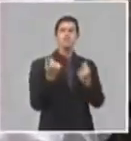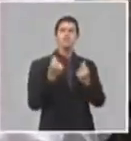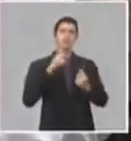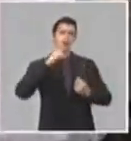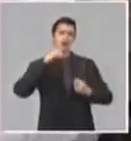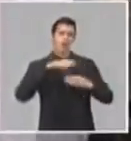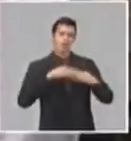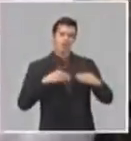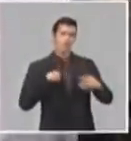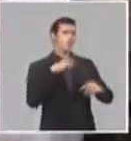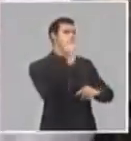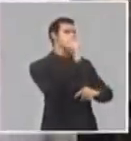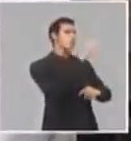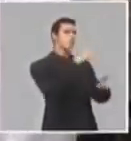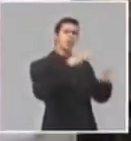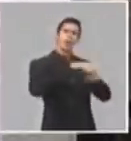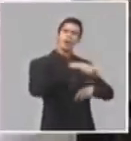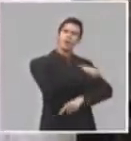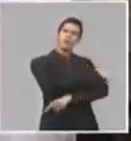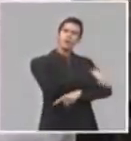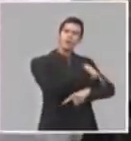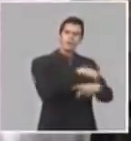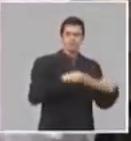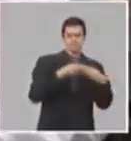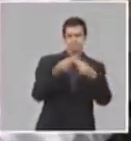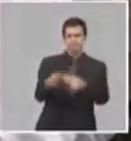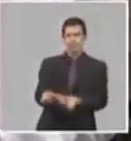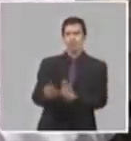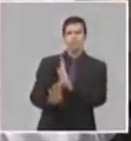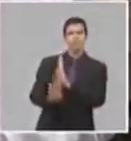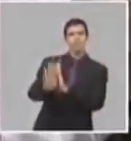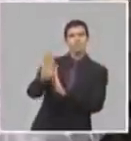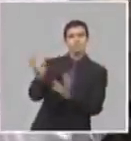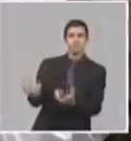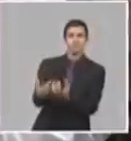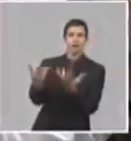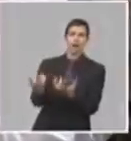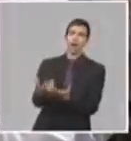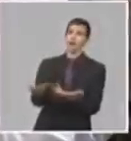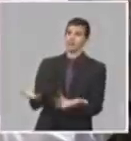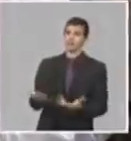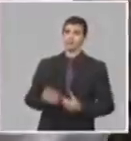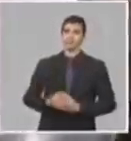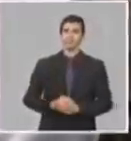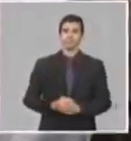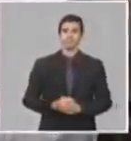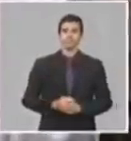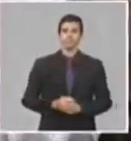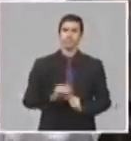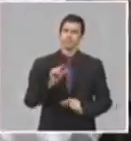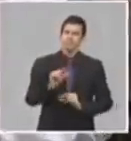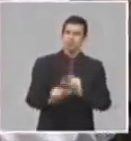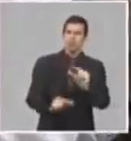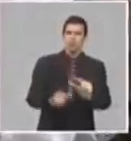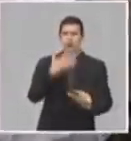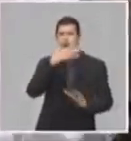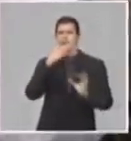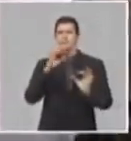que la base productiva y las personas puedan adquirir sus insumos, sus